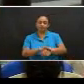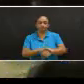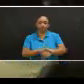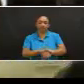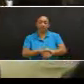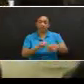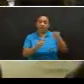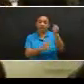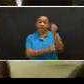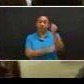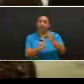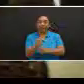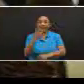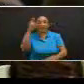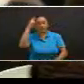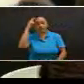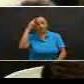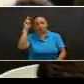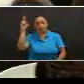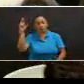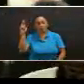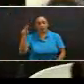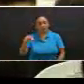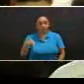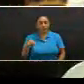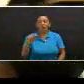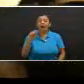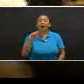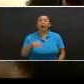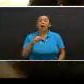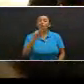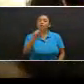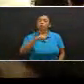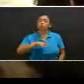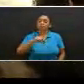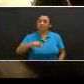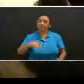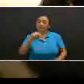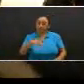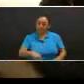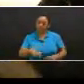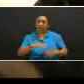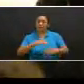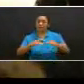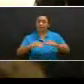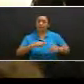El ángel le recuerda: mira, mamahita, aunque estés aquí en el desierto, eres esclava.